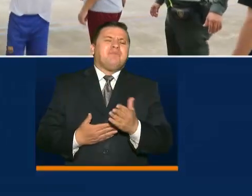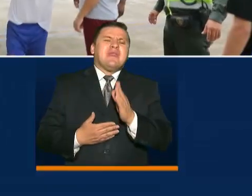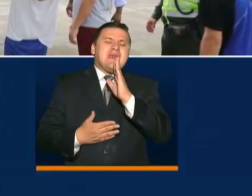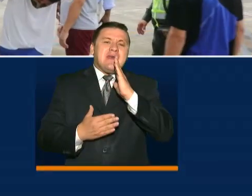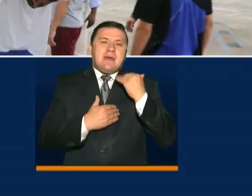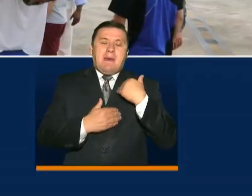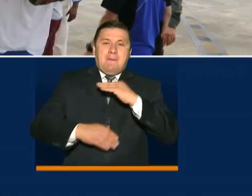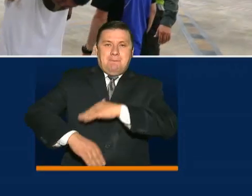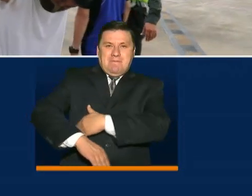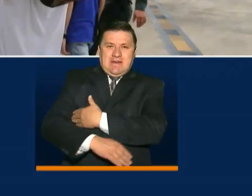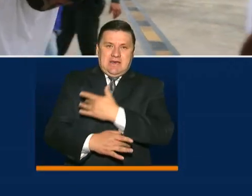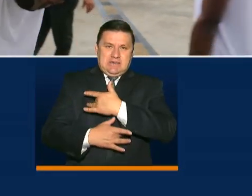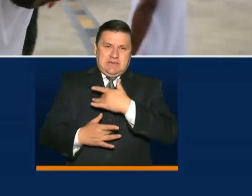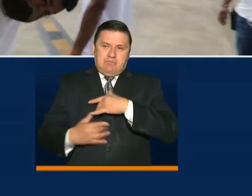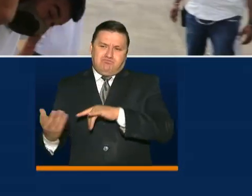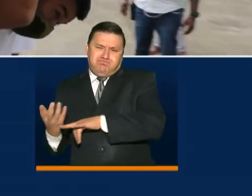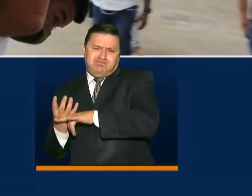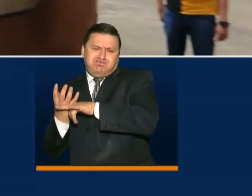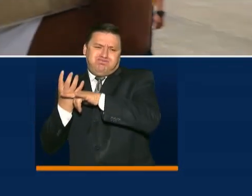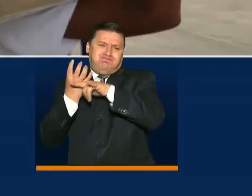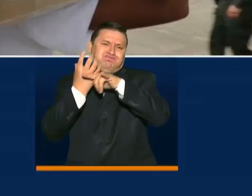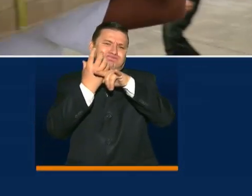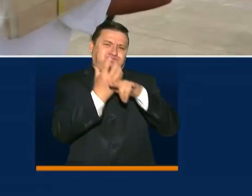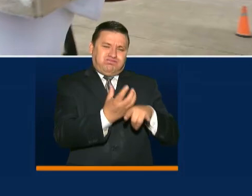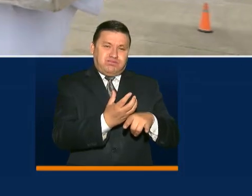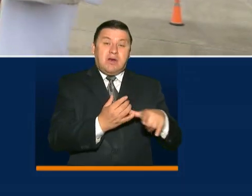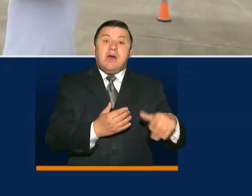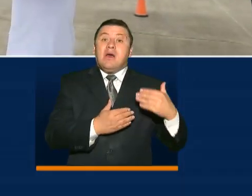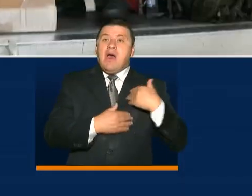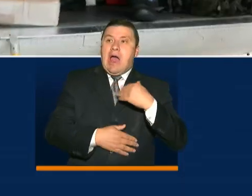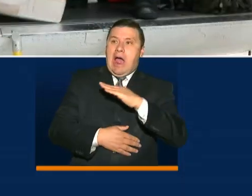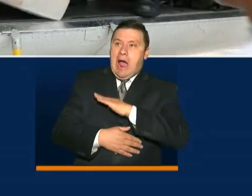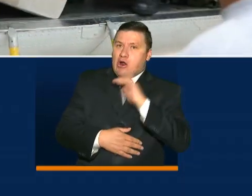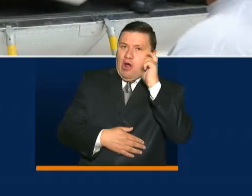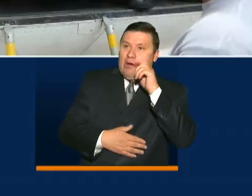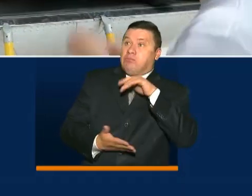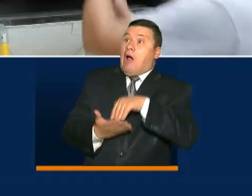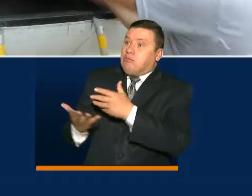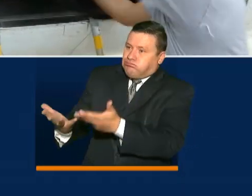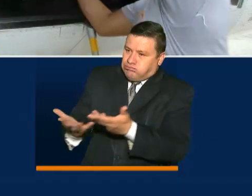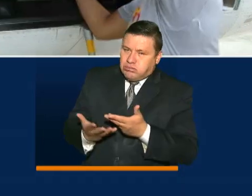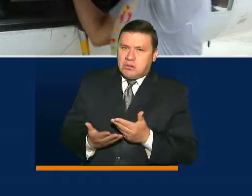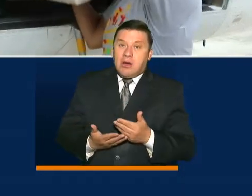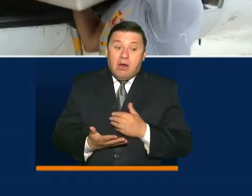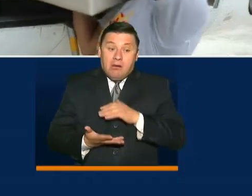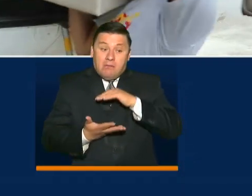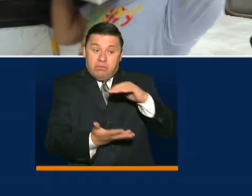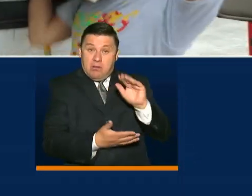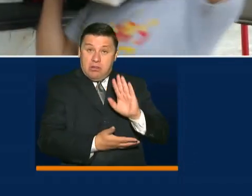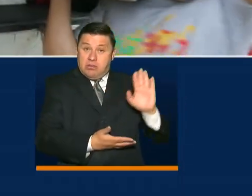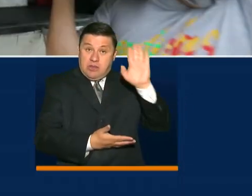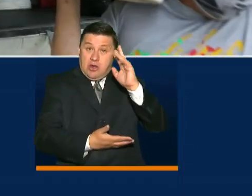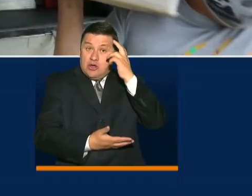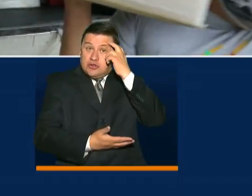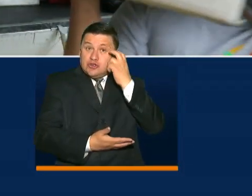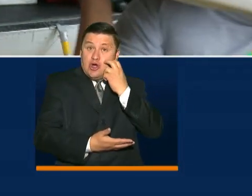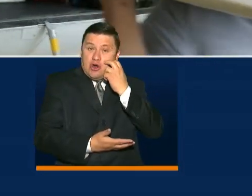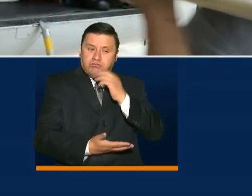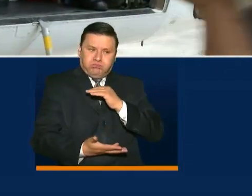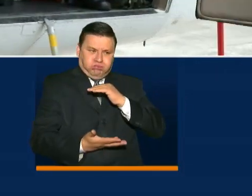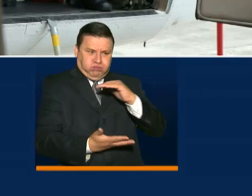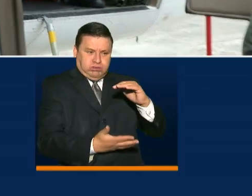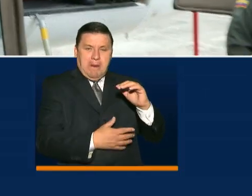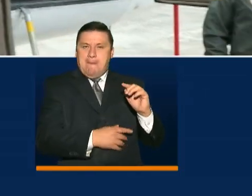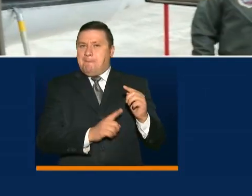del Ministerio de Salud, que fueron recibidos por las autoridades y que nos permiten darle al departamento del Chocó